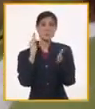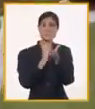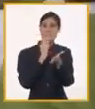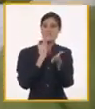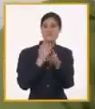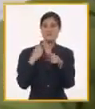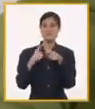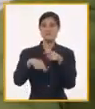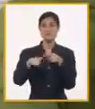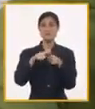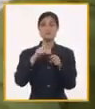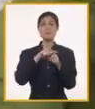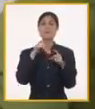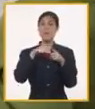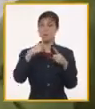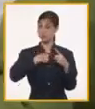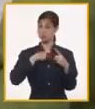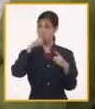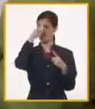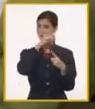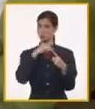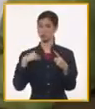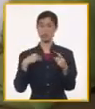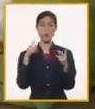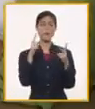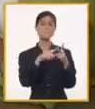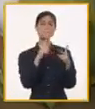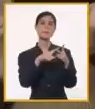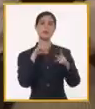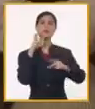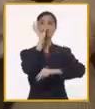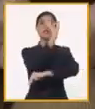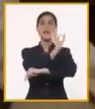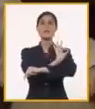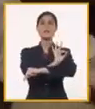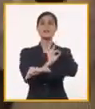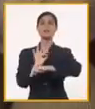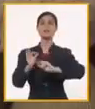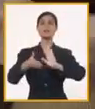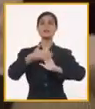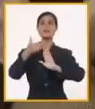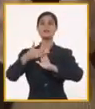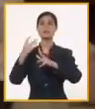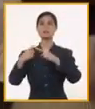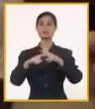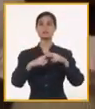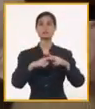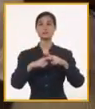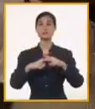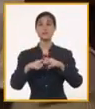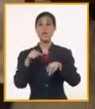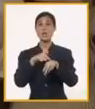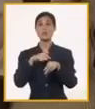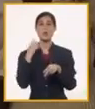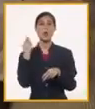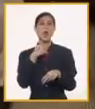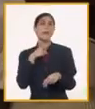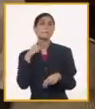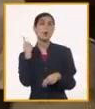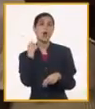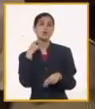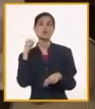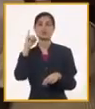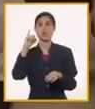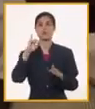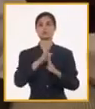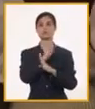él arquitectura, que era más costosa todavía. Y bueno, escogimos esa carrera y duraba 6 años. Escogimos unas